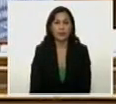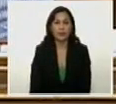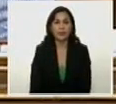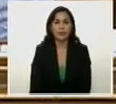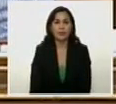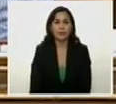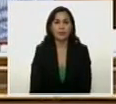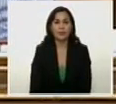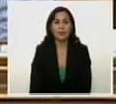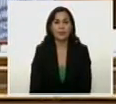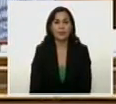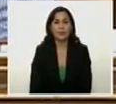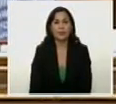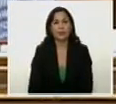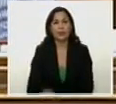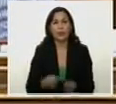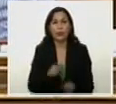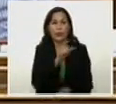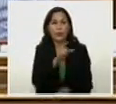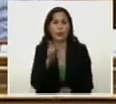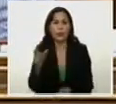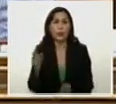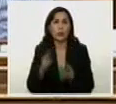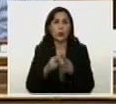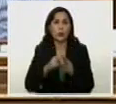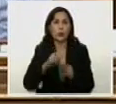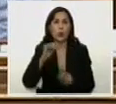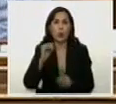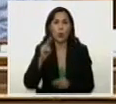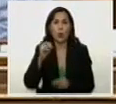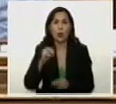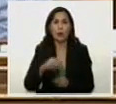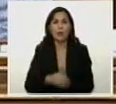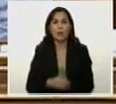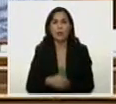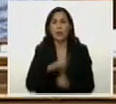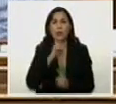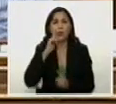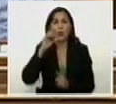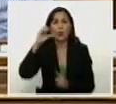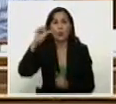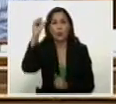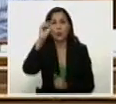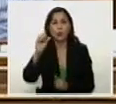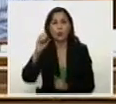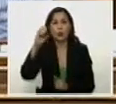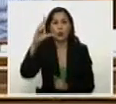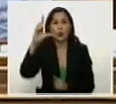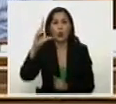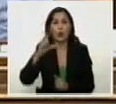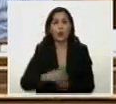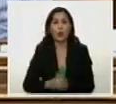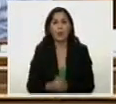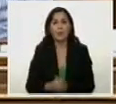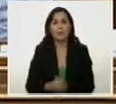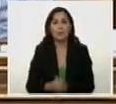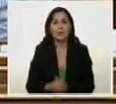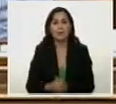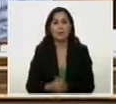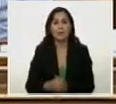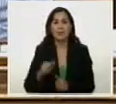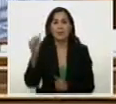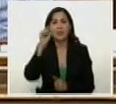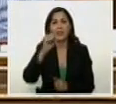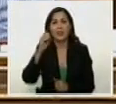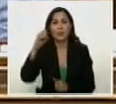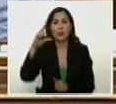está aquí. Y está Juan Simón. Y está Sol. ¿Dónde está Sol? Que no la veo por ahí. Sol, Sol, Sol. Sol, Sol,